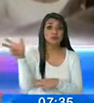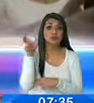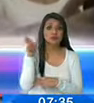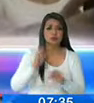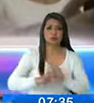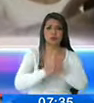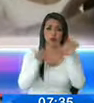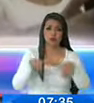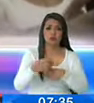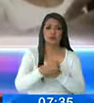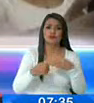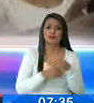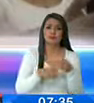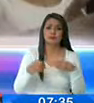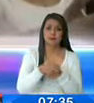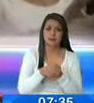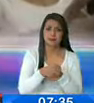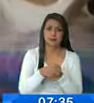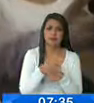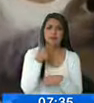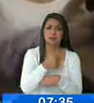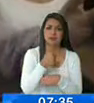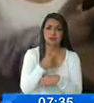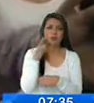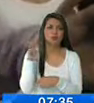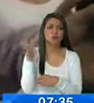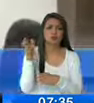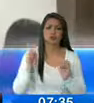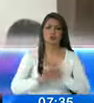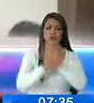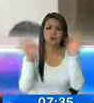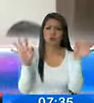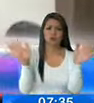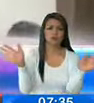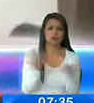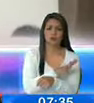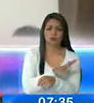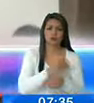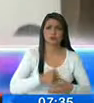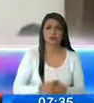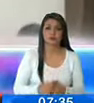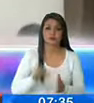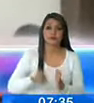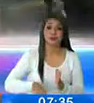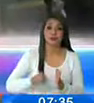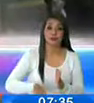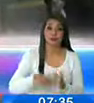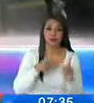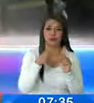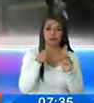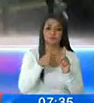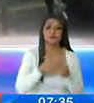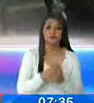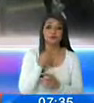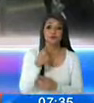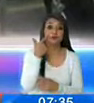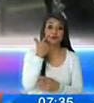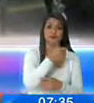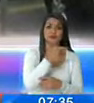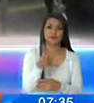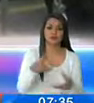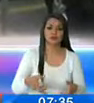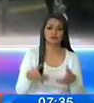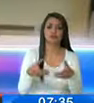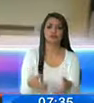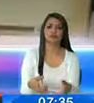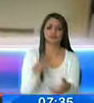por esta oficina llamada SICOM, en donde se está captando absolutamente todo. El abogado se refirió además a que la Fiscalía no ha